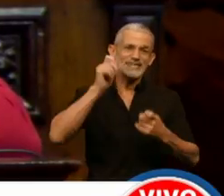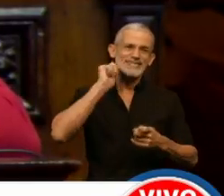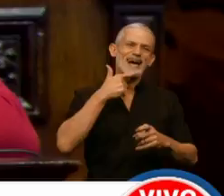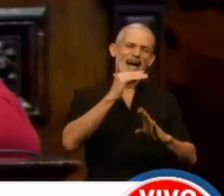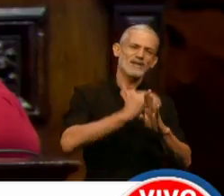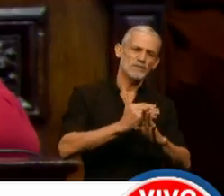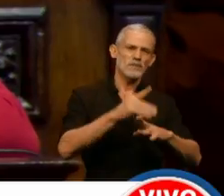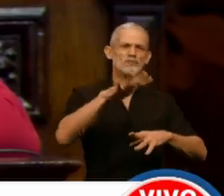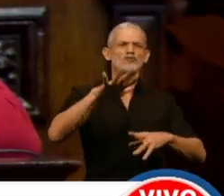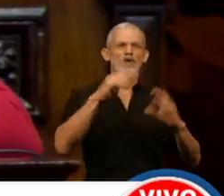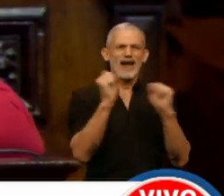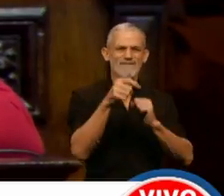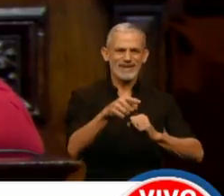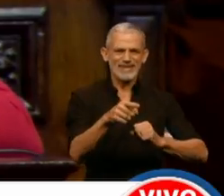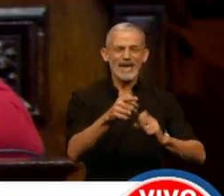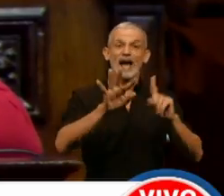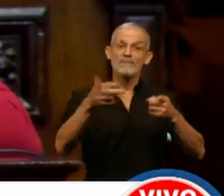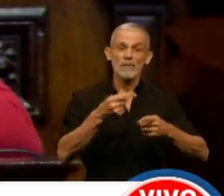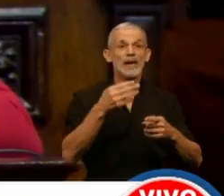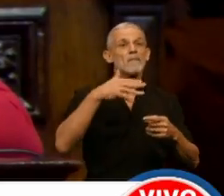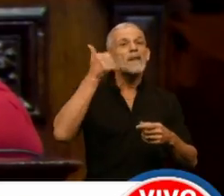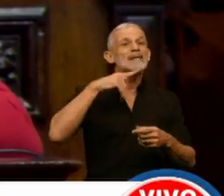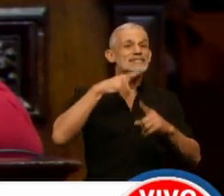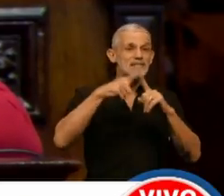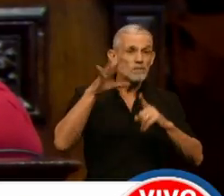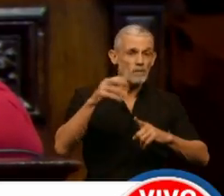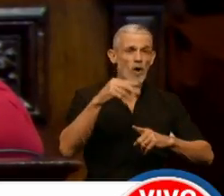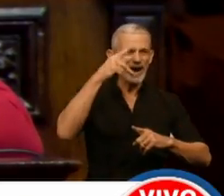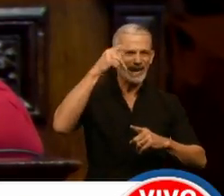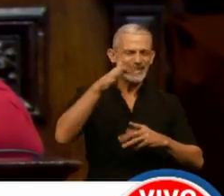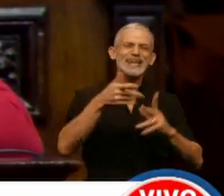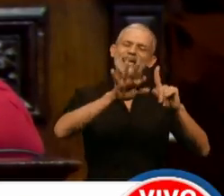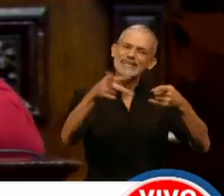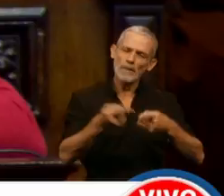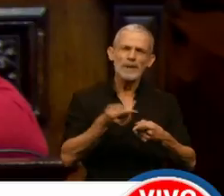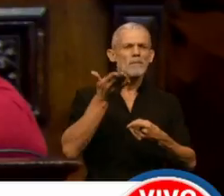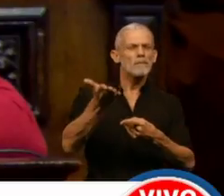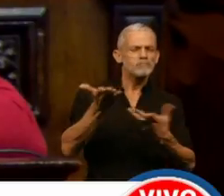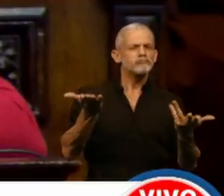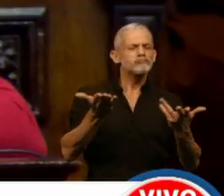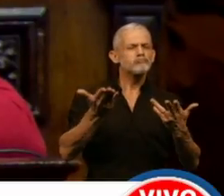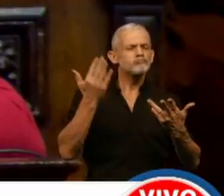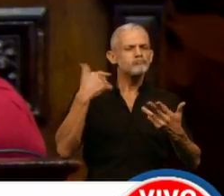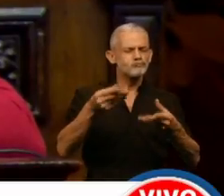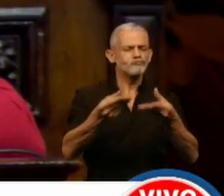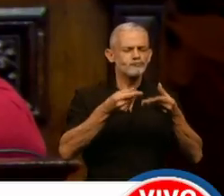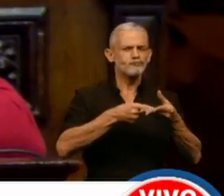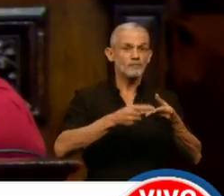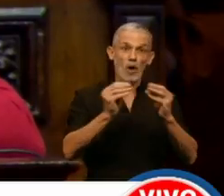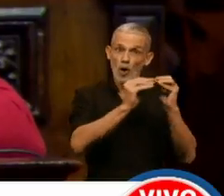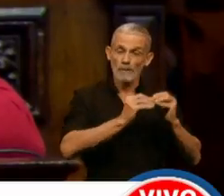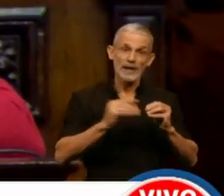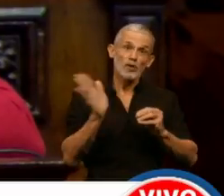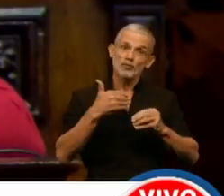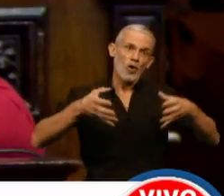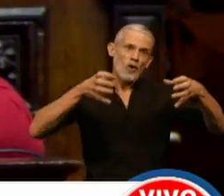tarifa de zona fría quiero agradecer a máximo que también tomó nuestro pedido al resto de mis compañeros y compañeras no todos